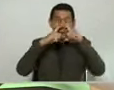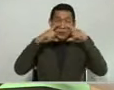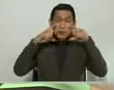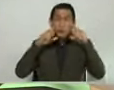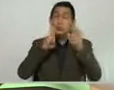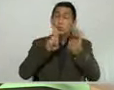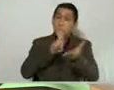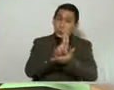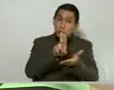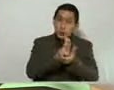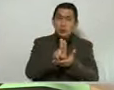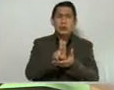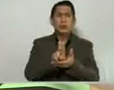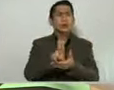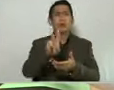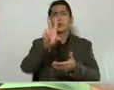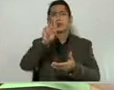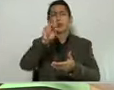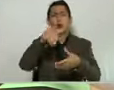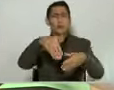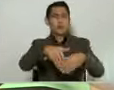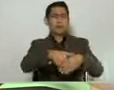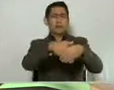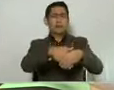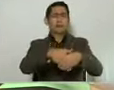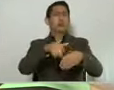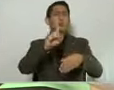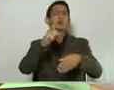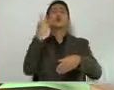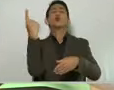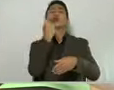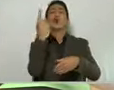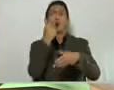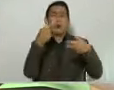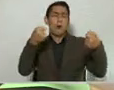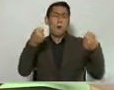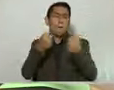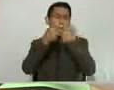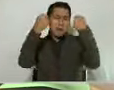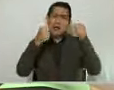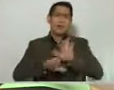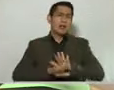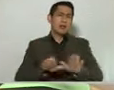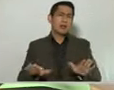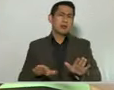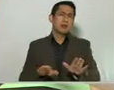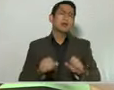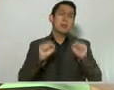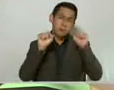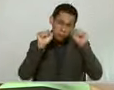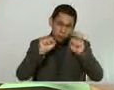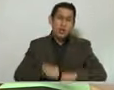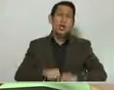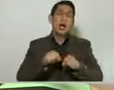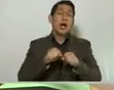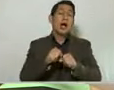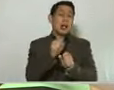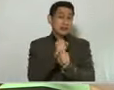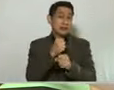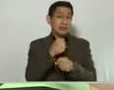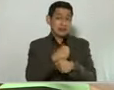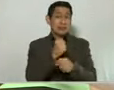su cabeza y no dando las manos. Es lo mejor que pueden hacer por ahora. Noviembre, diciembre son meses de